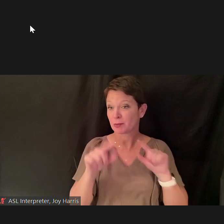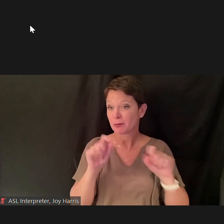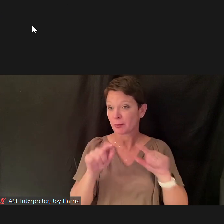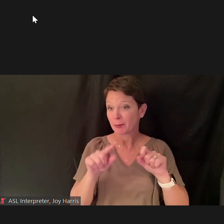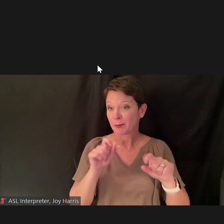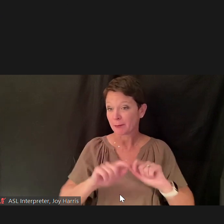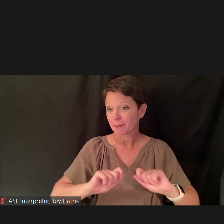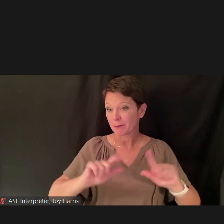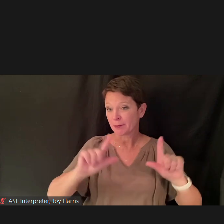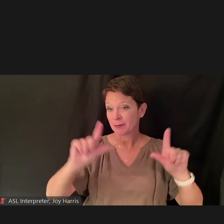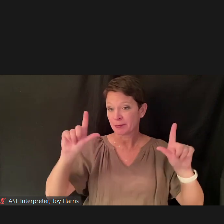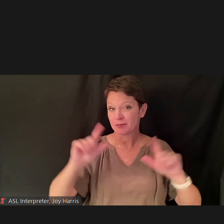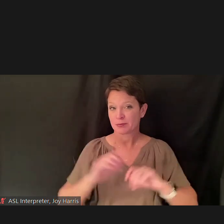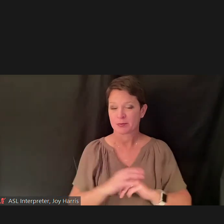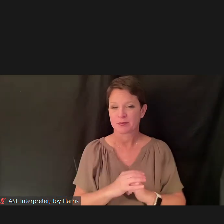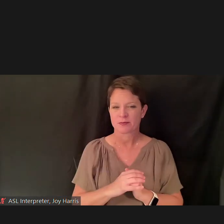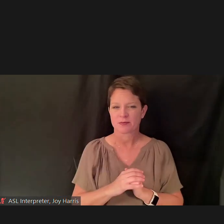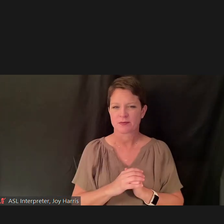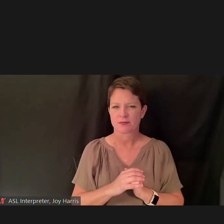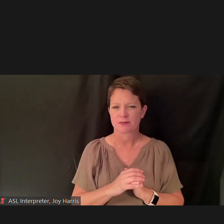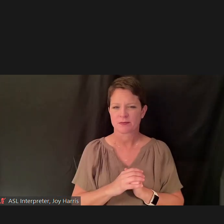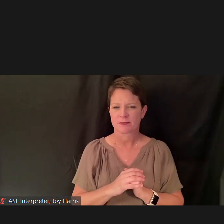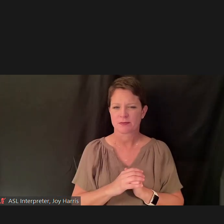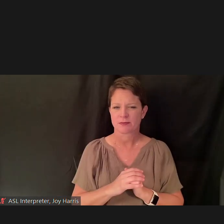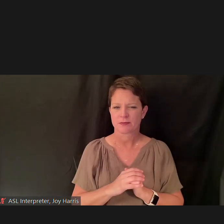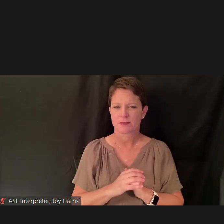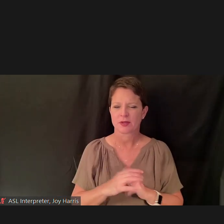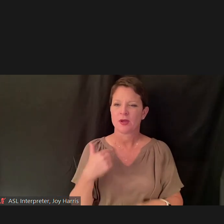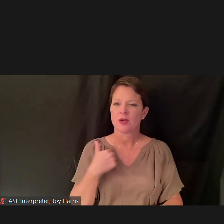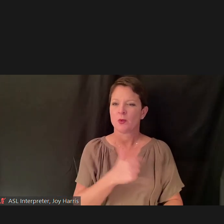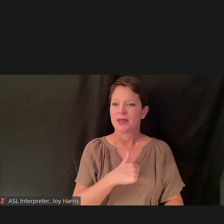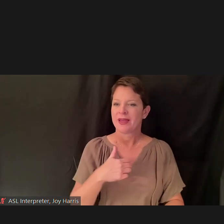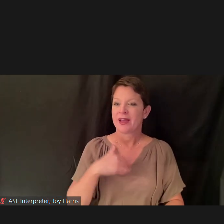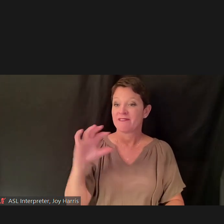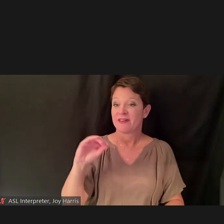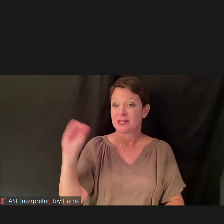Veo cómo van llegando las respuestas.